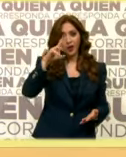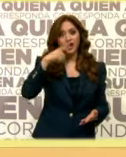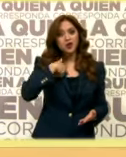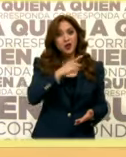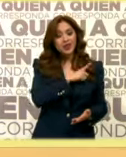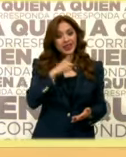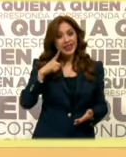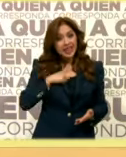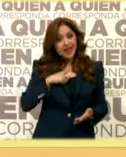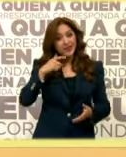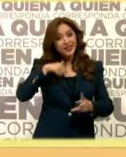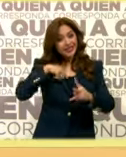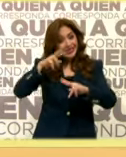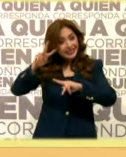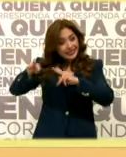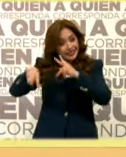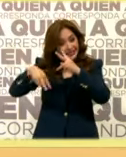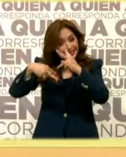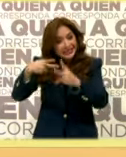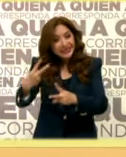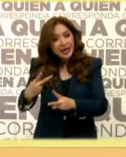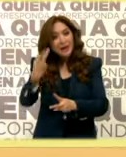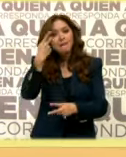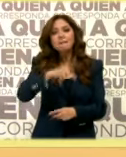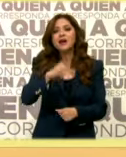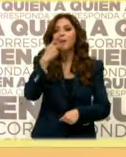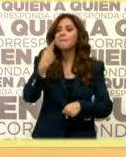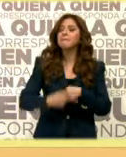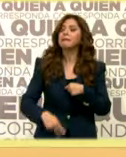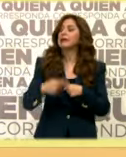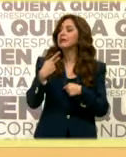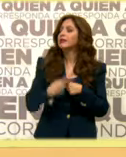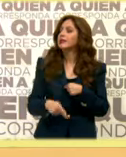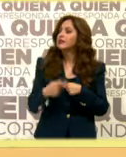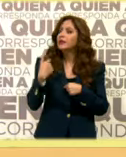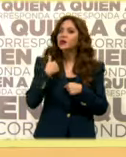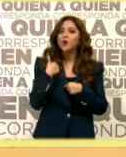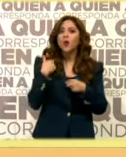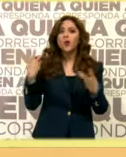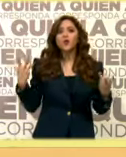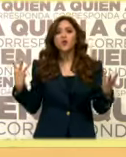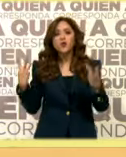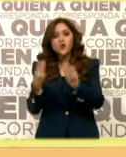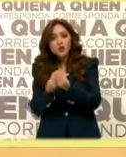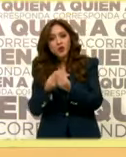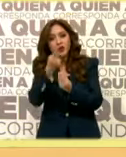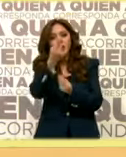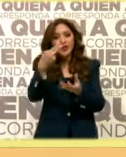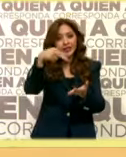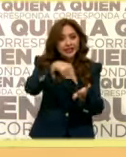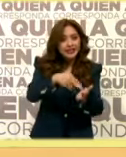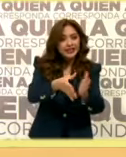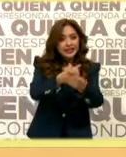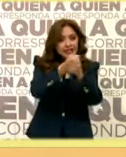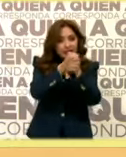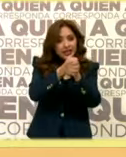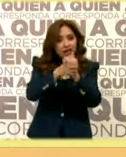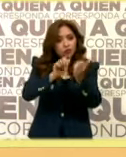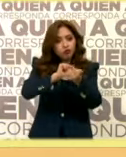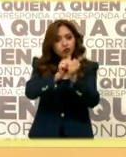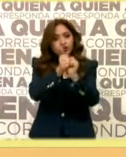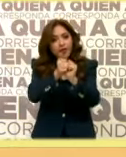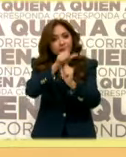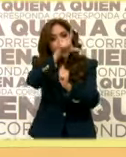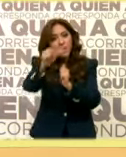en estos días. Nada más que es un peligro ir con ellas porque he ido con mi productor. Llegas a saludar y te ponen a jugar sobre